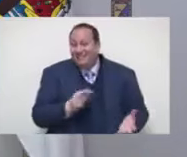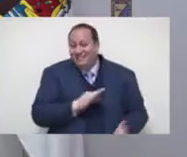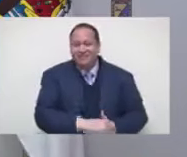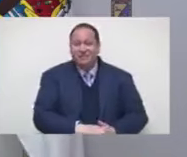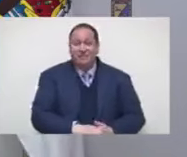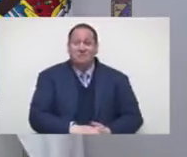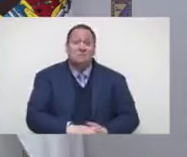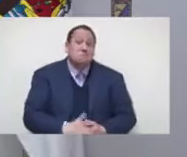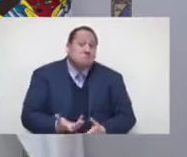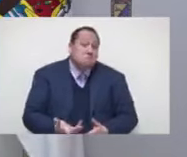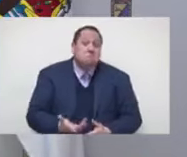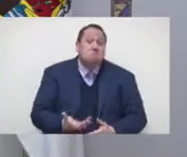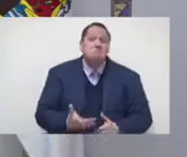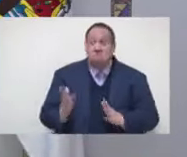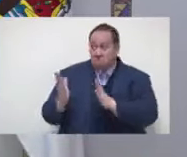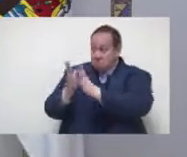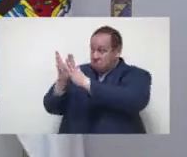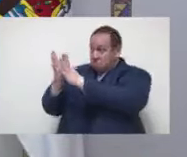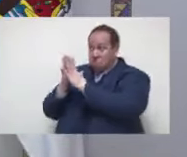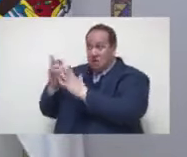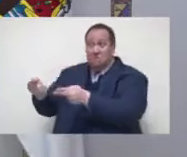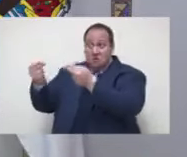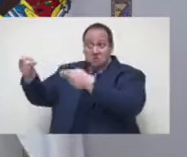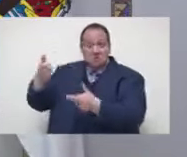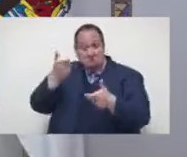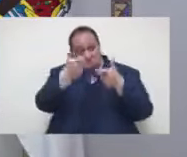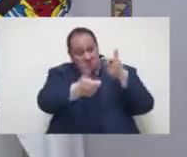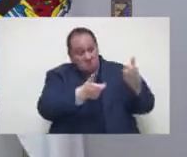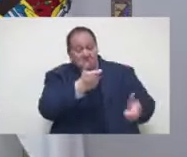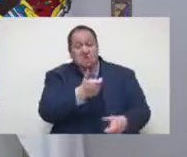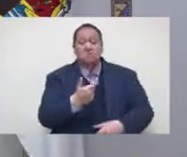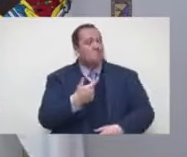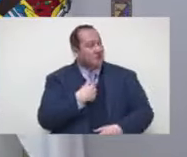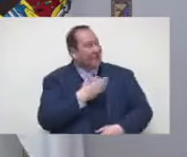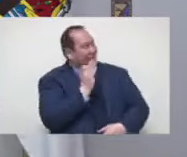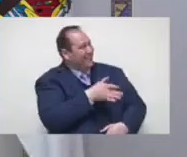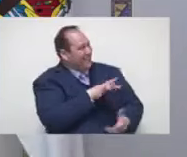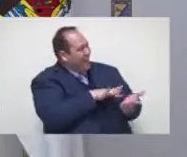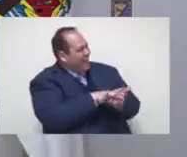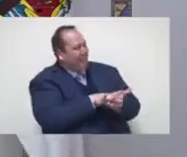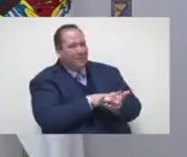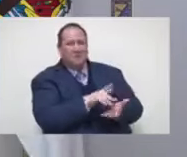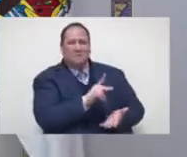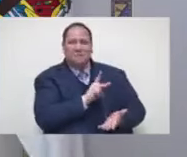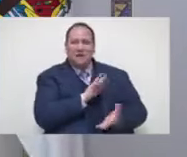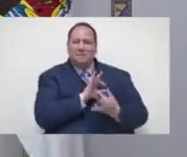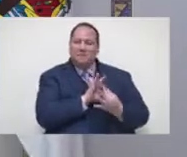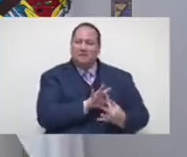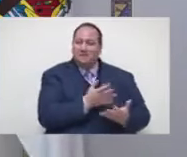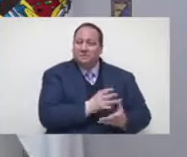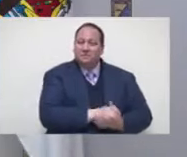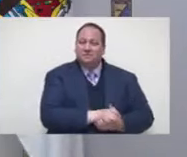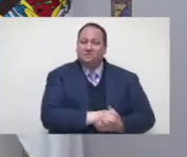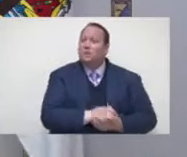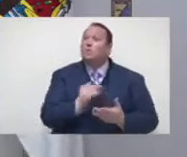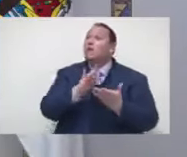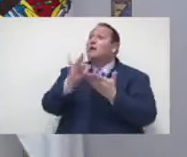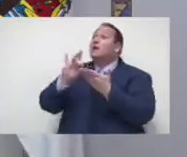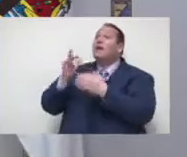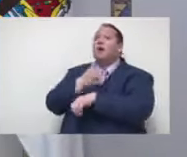si tiene participación de privados que han asumido este proyecto como propio, ¿no? Bueno, muchas